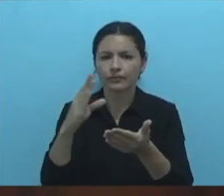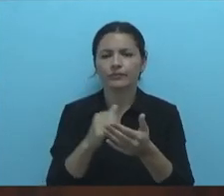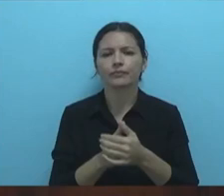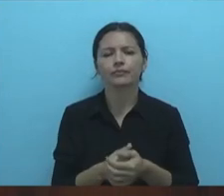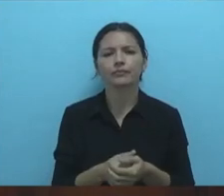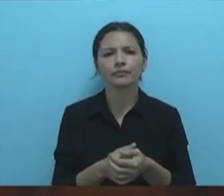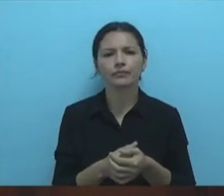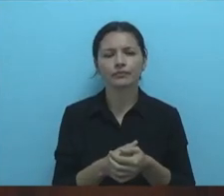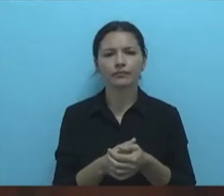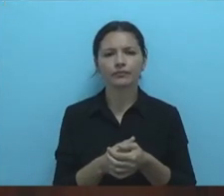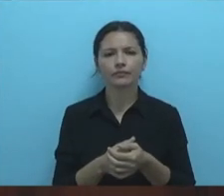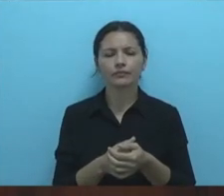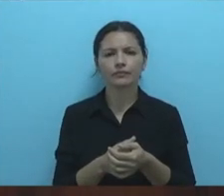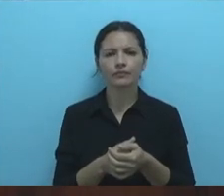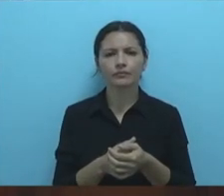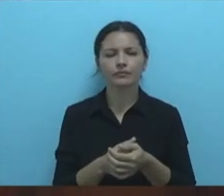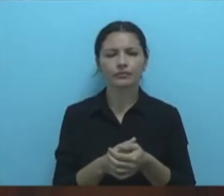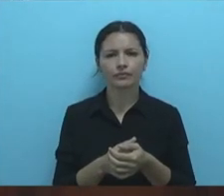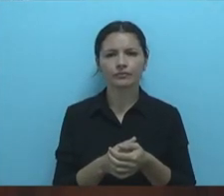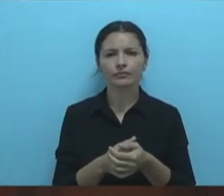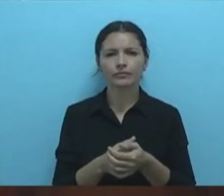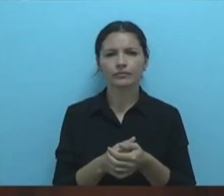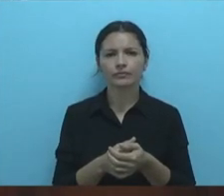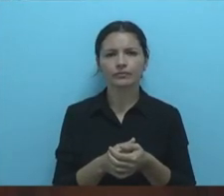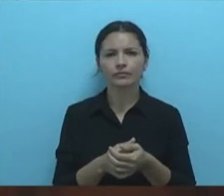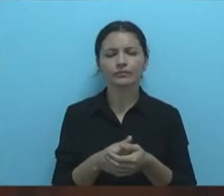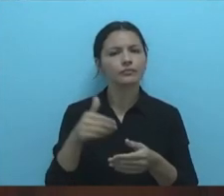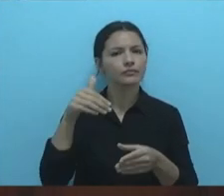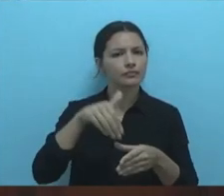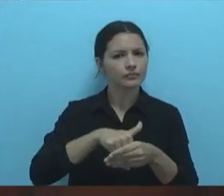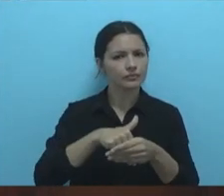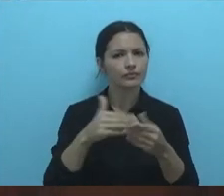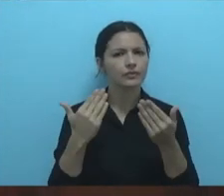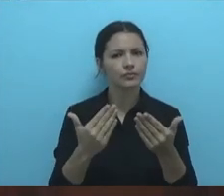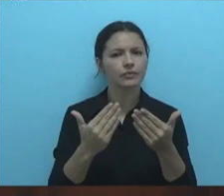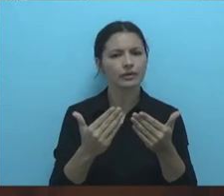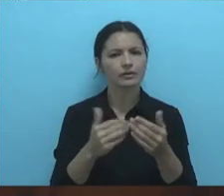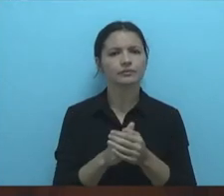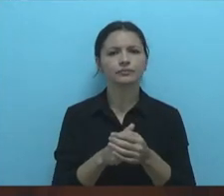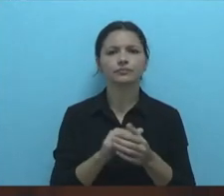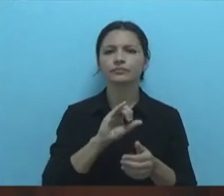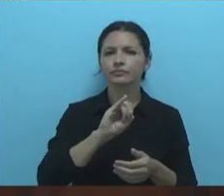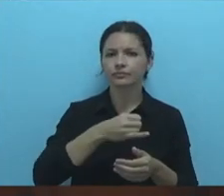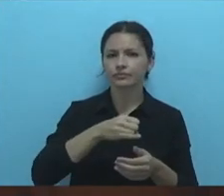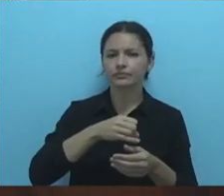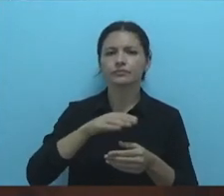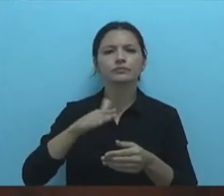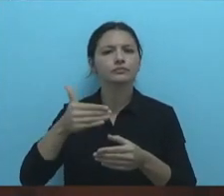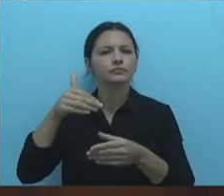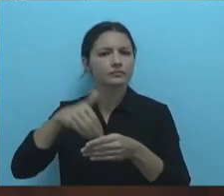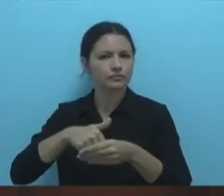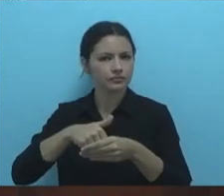a consideración el tratamiento sobre tablas del proyecto de comunicación a votación resulta aprobado